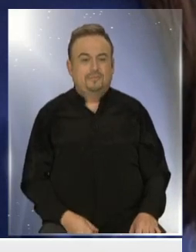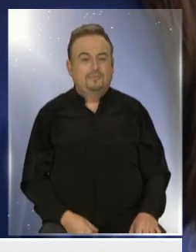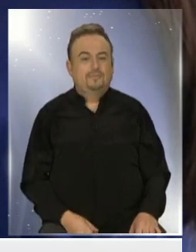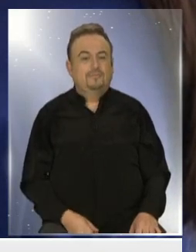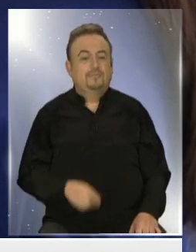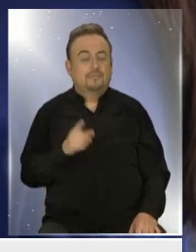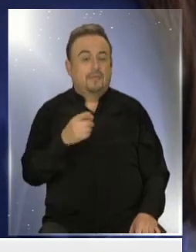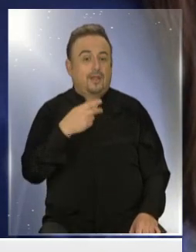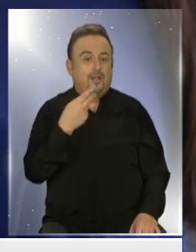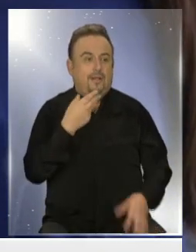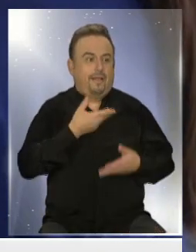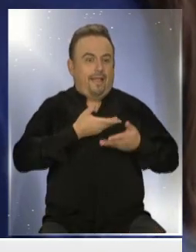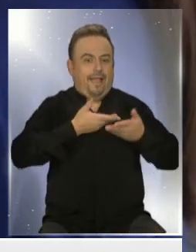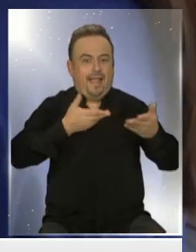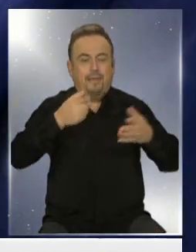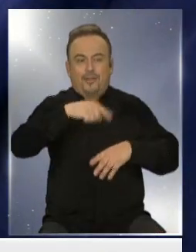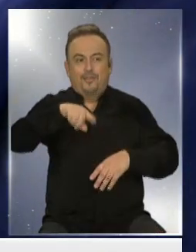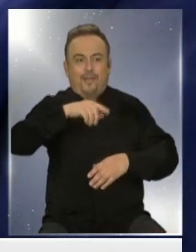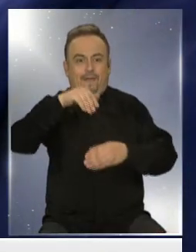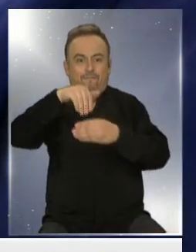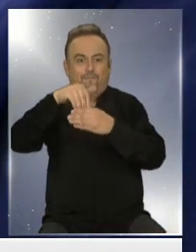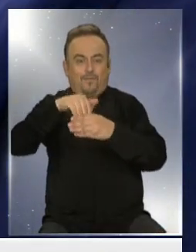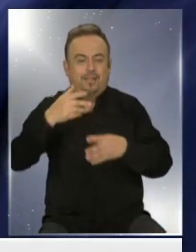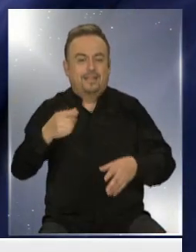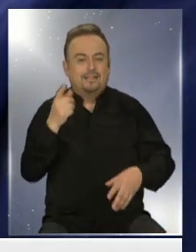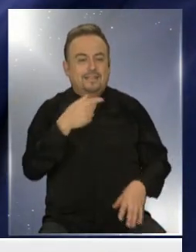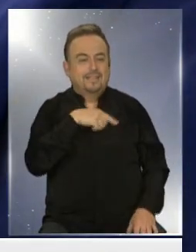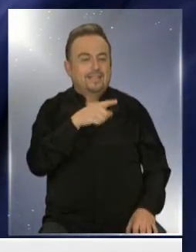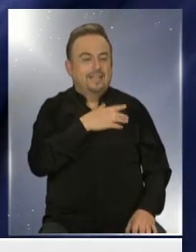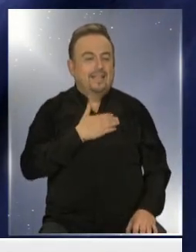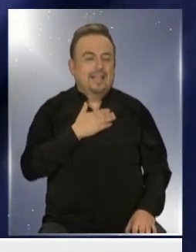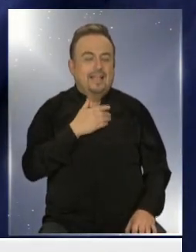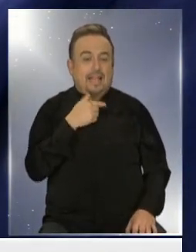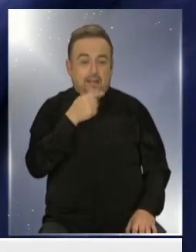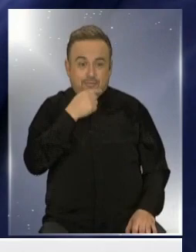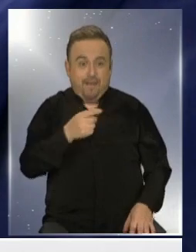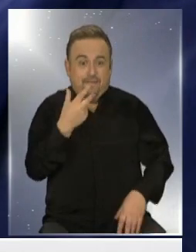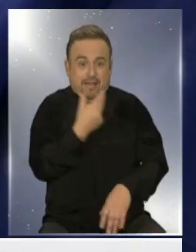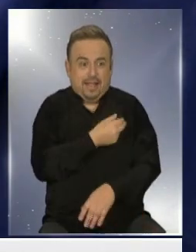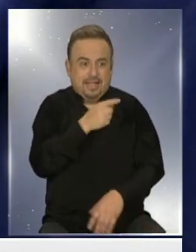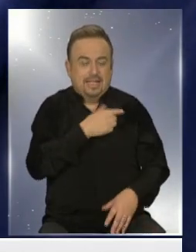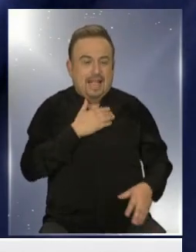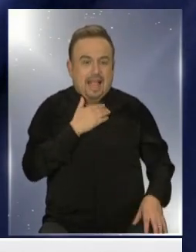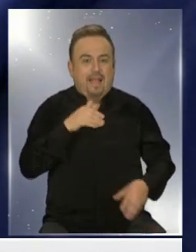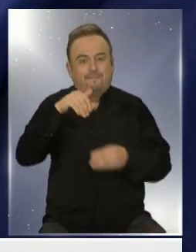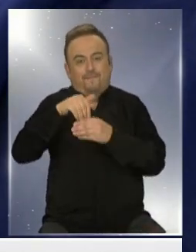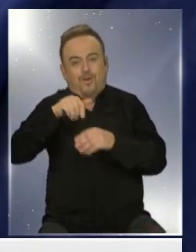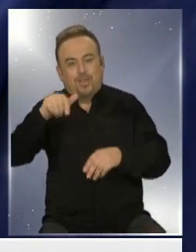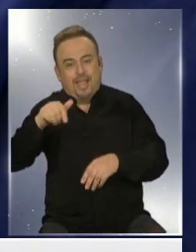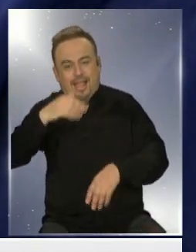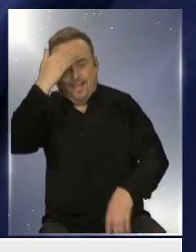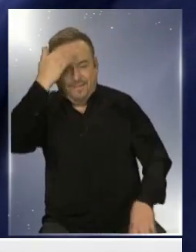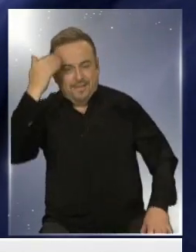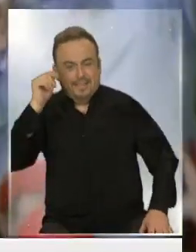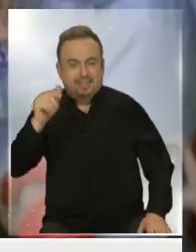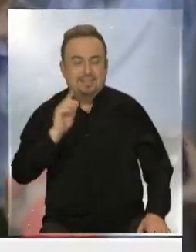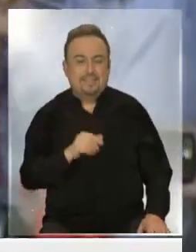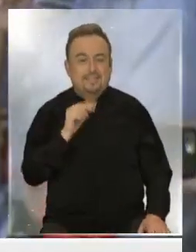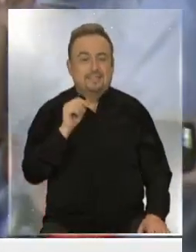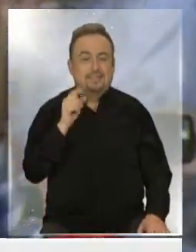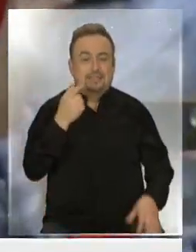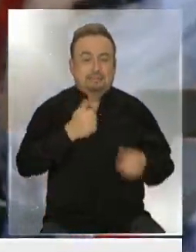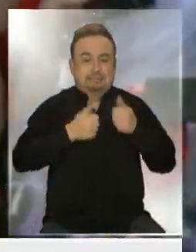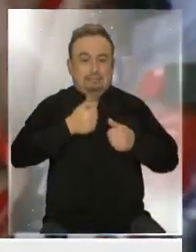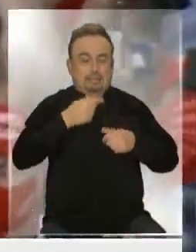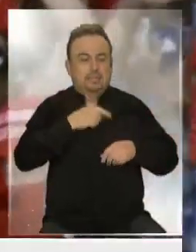las buenas noticias, porque en el fondo él dice lo que la gente quiere escuchar, que va a llegar la vacuna y que la va a tener Estados Unidos primero, porque finalmente termina haciendo una